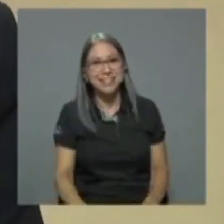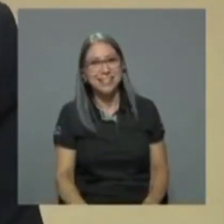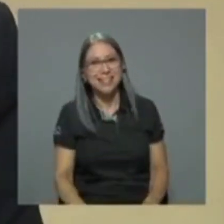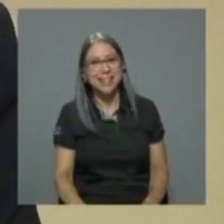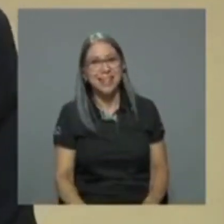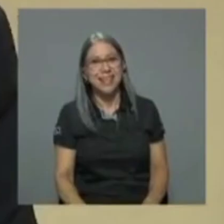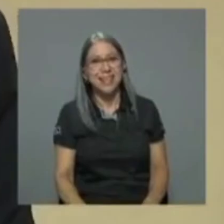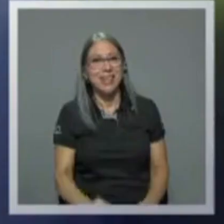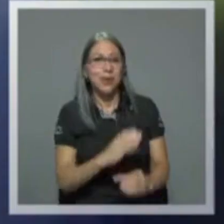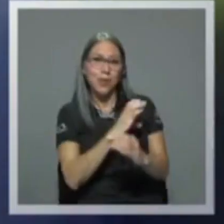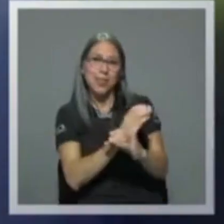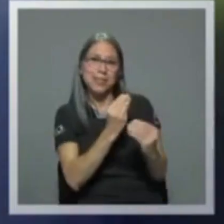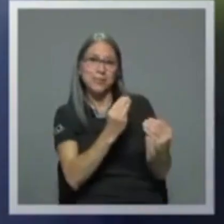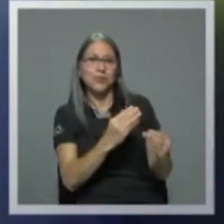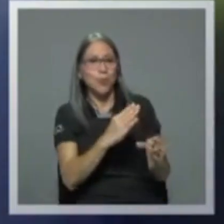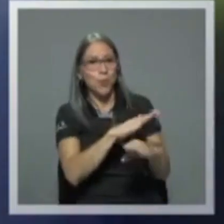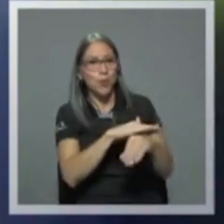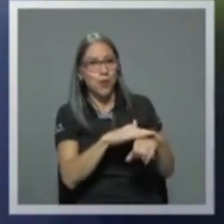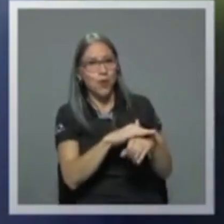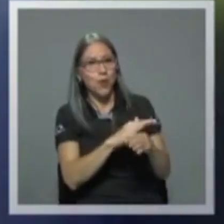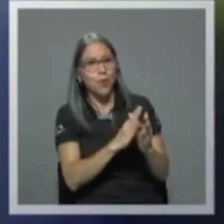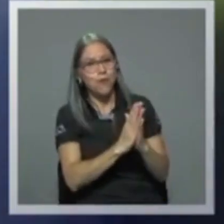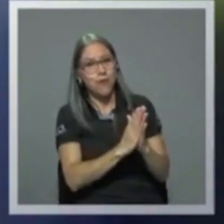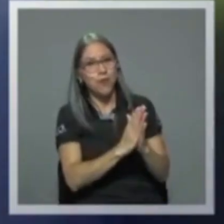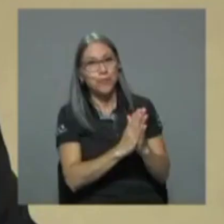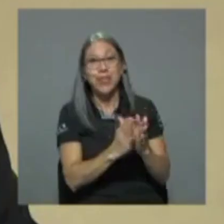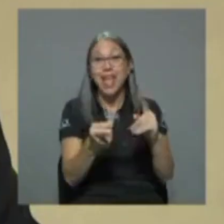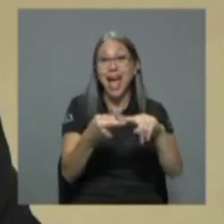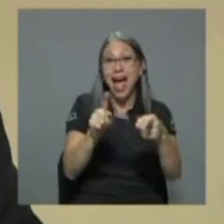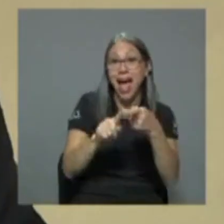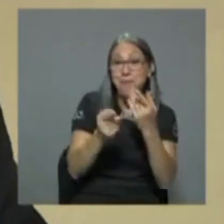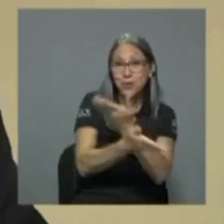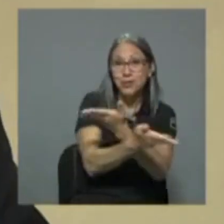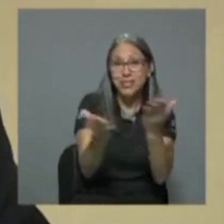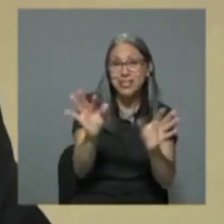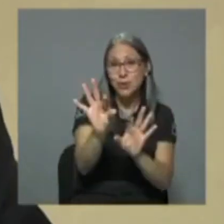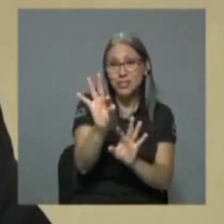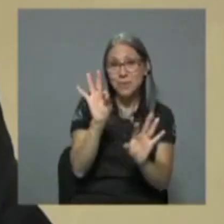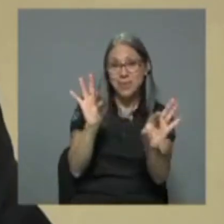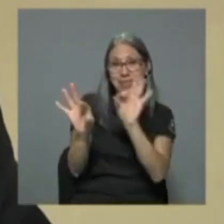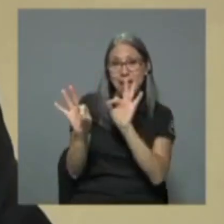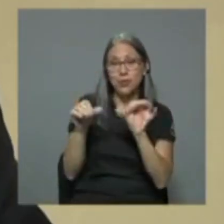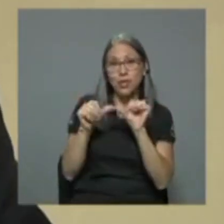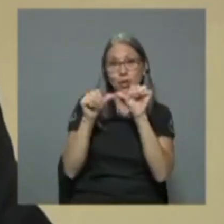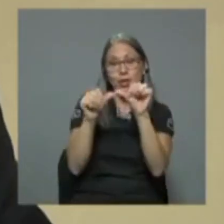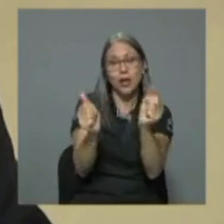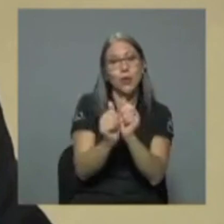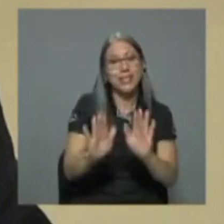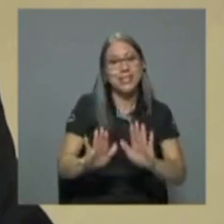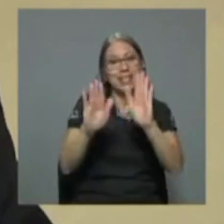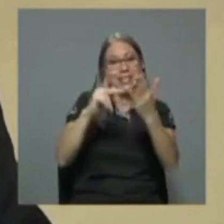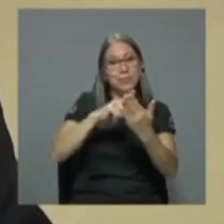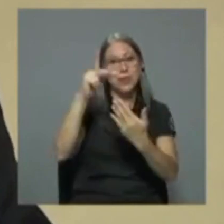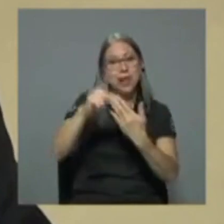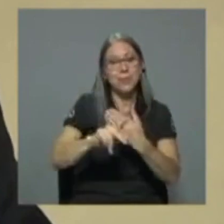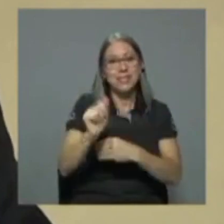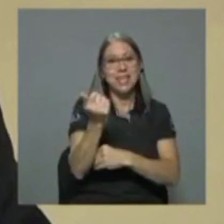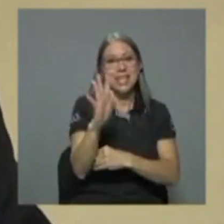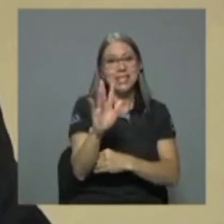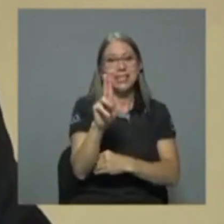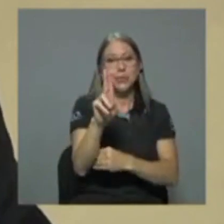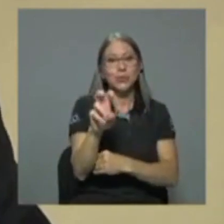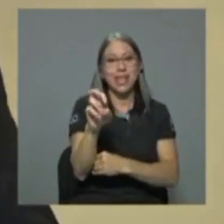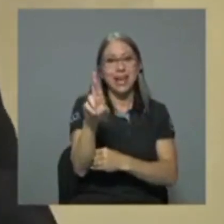y cuídese mucho, por favor. Muchas gracias. A las amigas y amigos los invitamos a que se mantengan con los espléndidos programas de 15